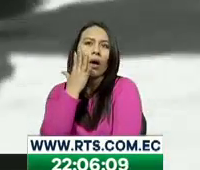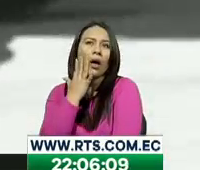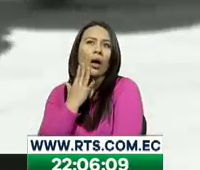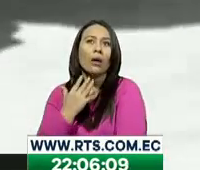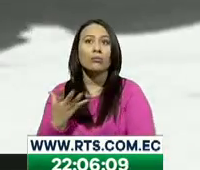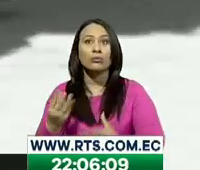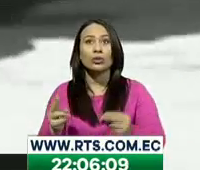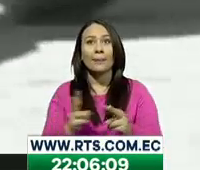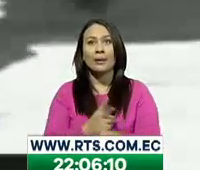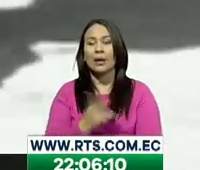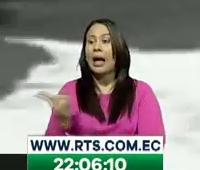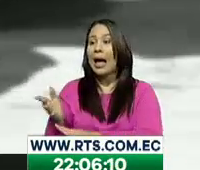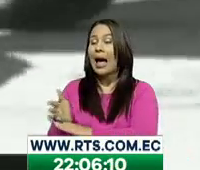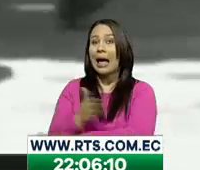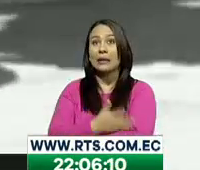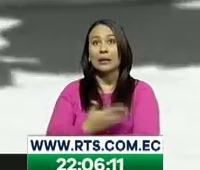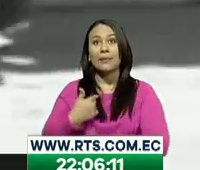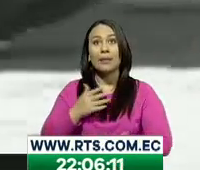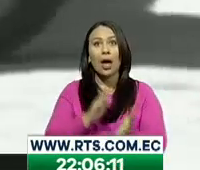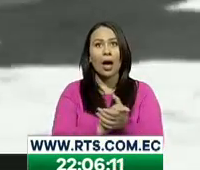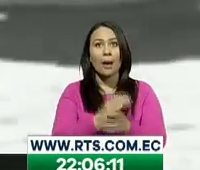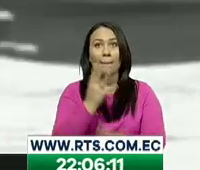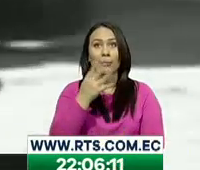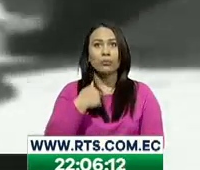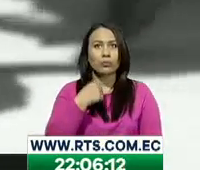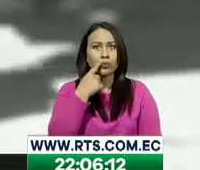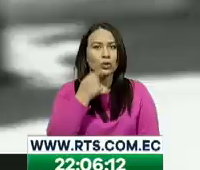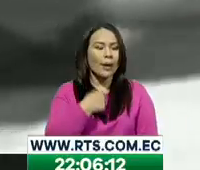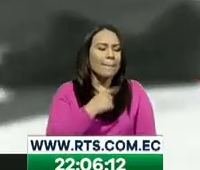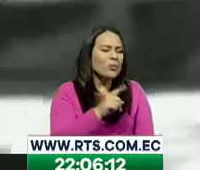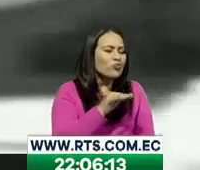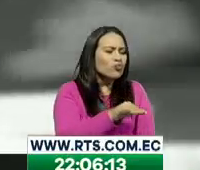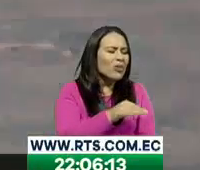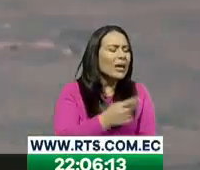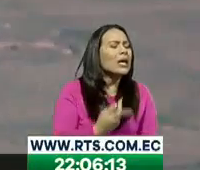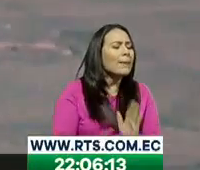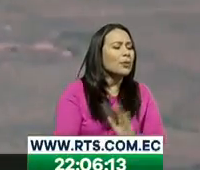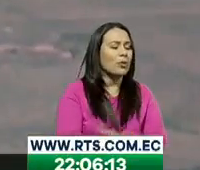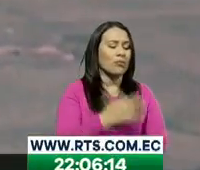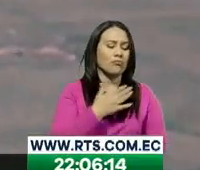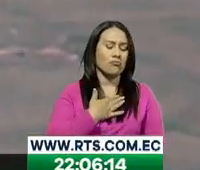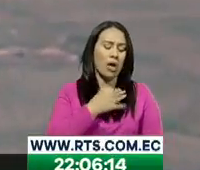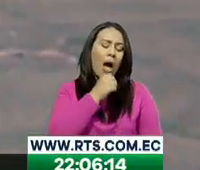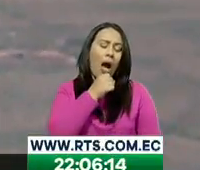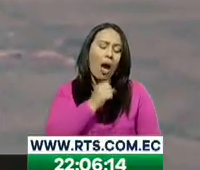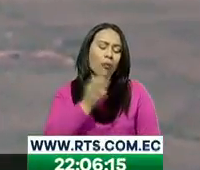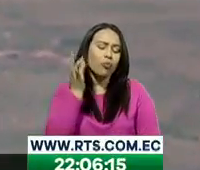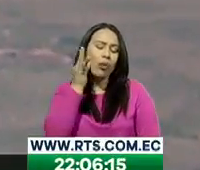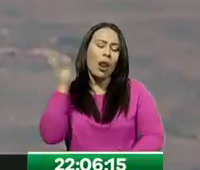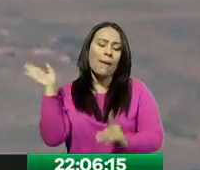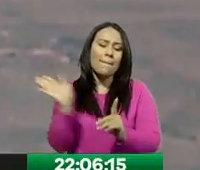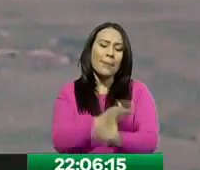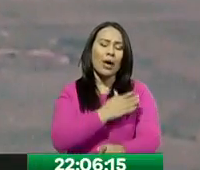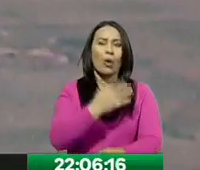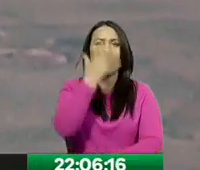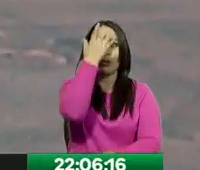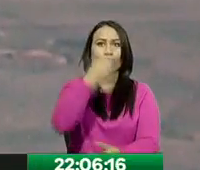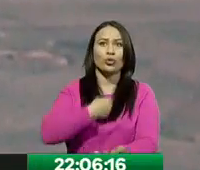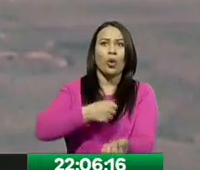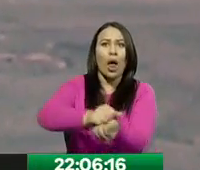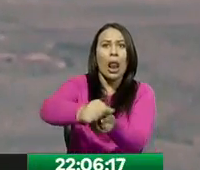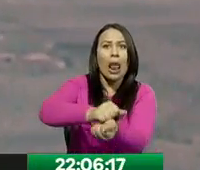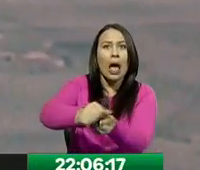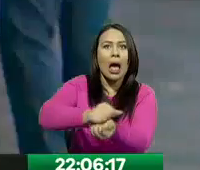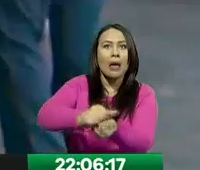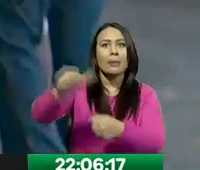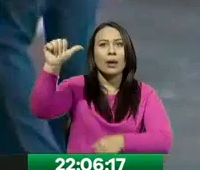Anteriormente a eso, que incluso mi esposo le dice, ¿qué te pasó? Dice, no, es que mi abuelita, mi mami me pegó, dice, porque no lavé bien la ropa. Y por aquí le había dado con el látigo y